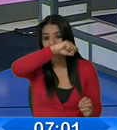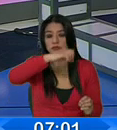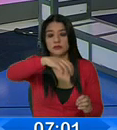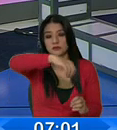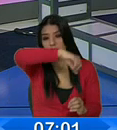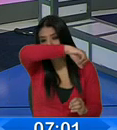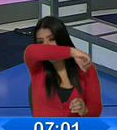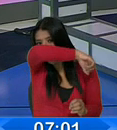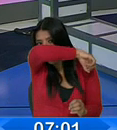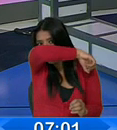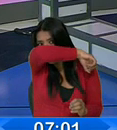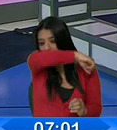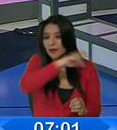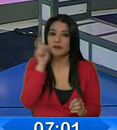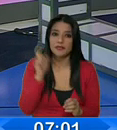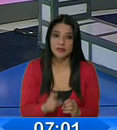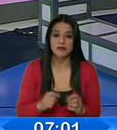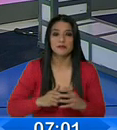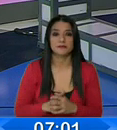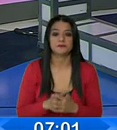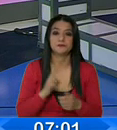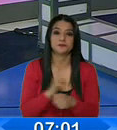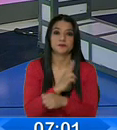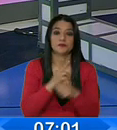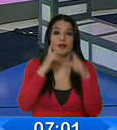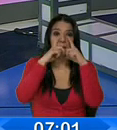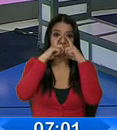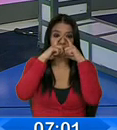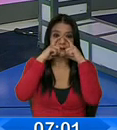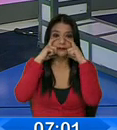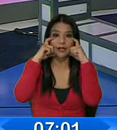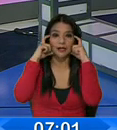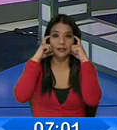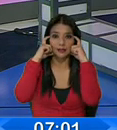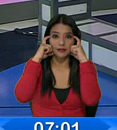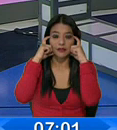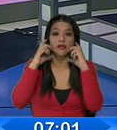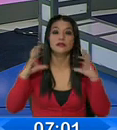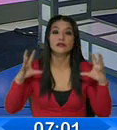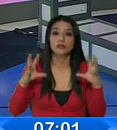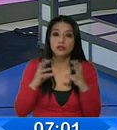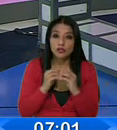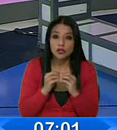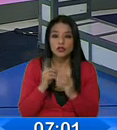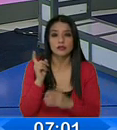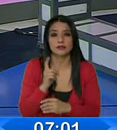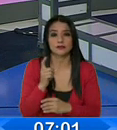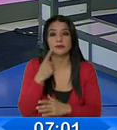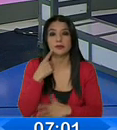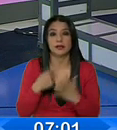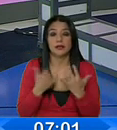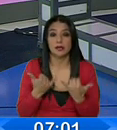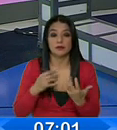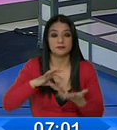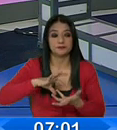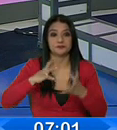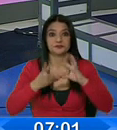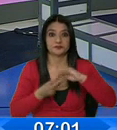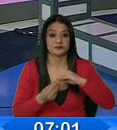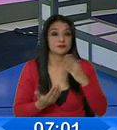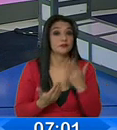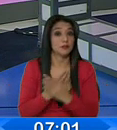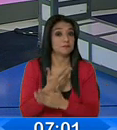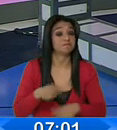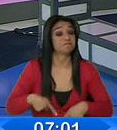taparse con su codito, usar mascarilla y todos los implementos necesarios para ahora adaptarnos a esta